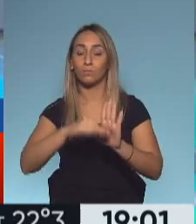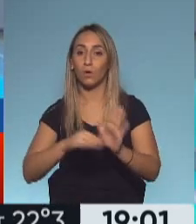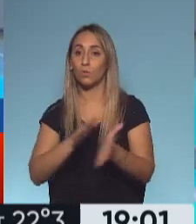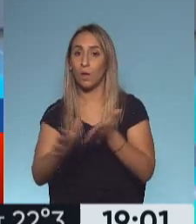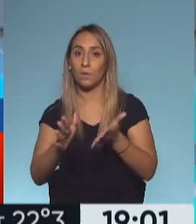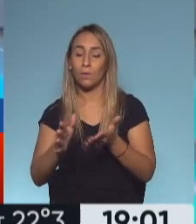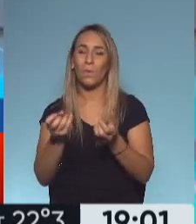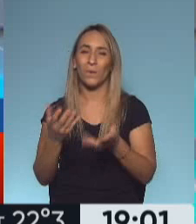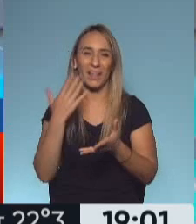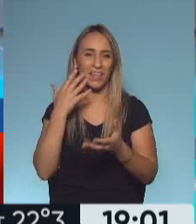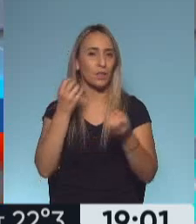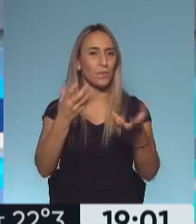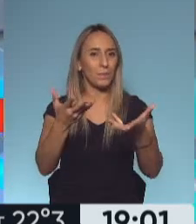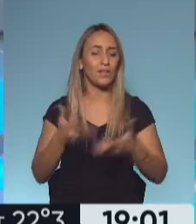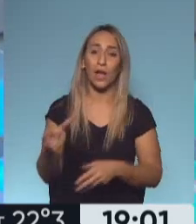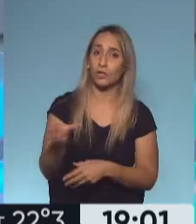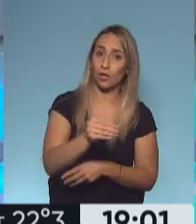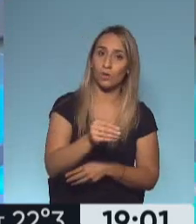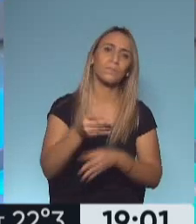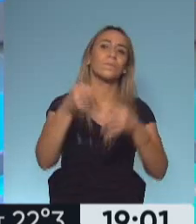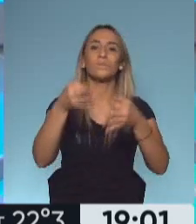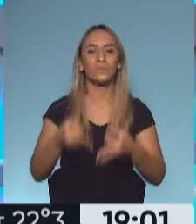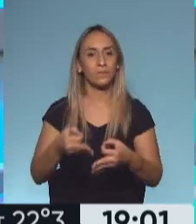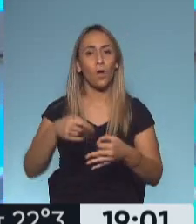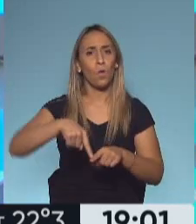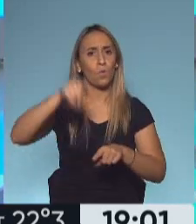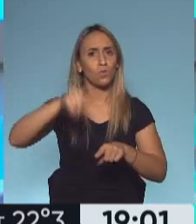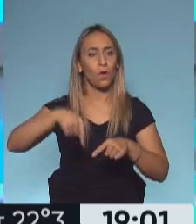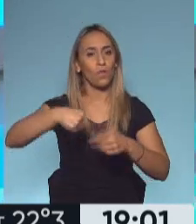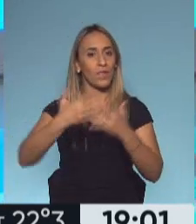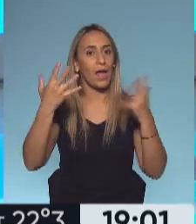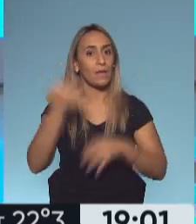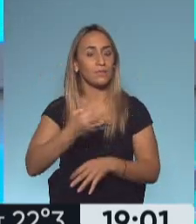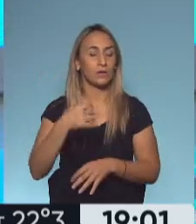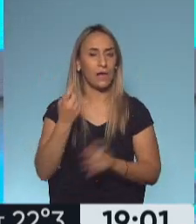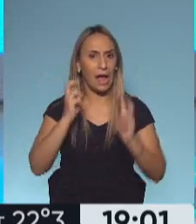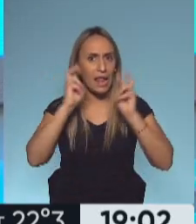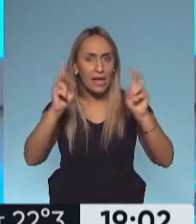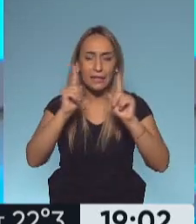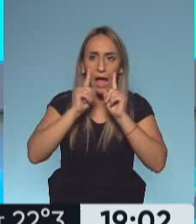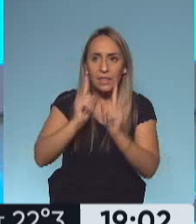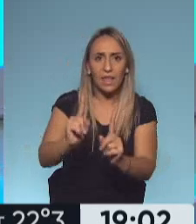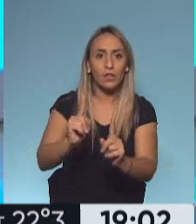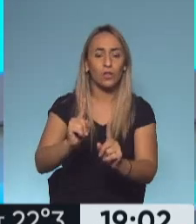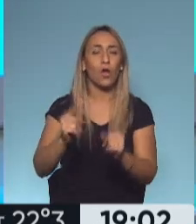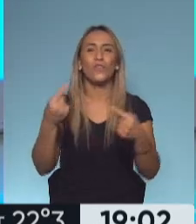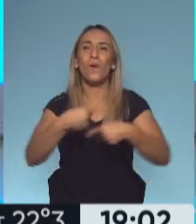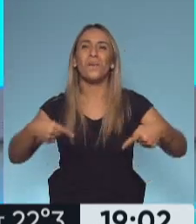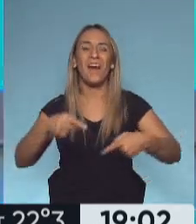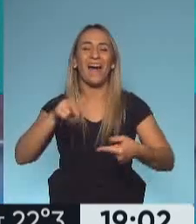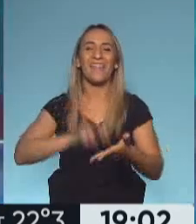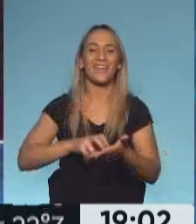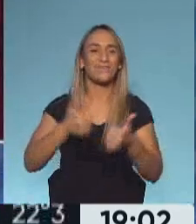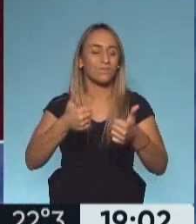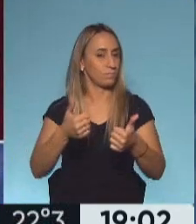tardes, bienvenidos, bienvenidas. Así es, una jornada especial por esto, porque estamos en alerta, porque las noticias no son buenas, los números no son